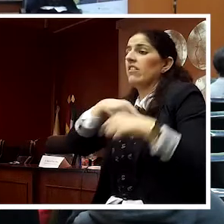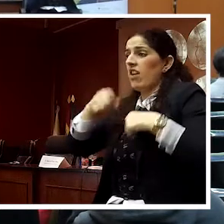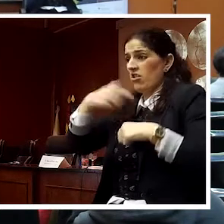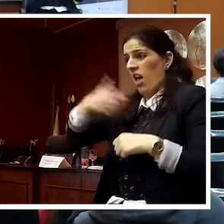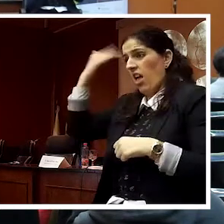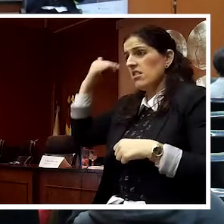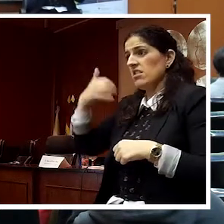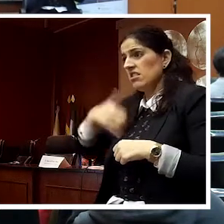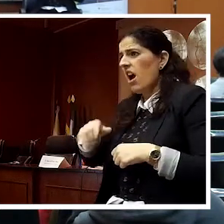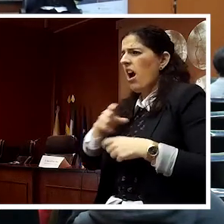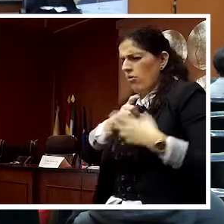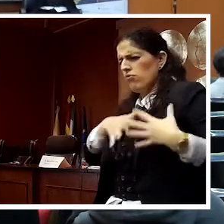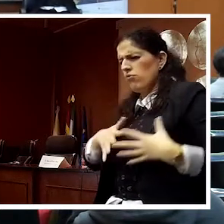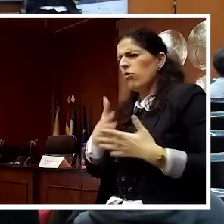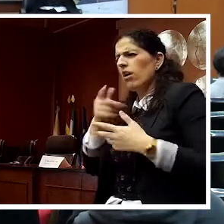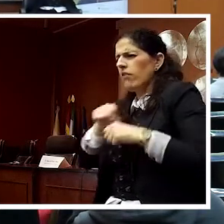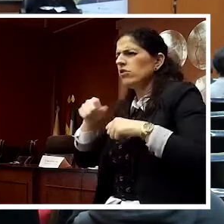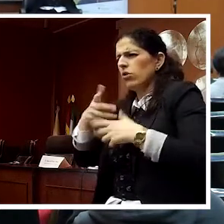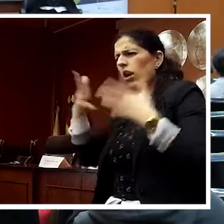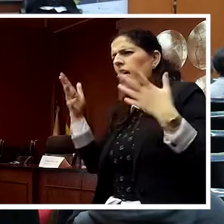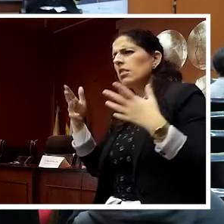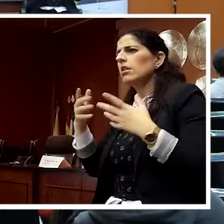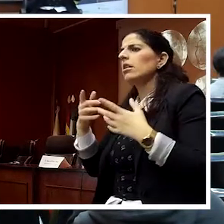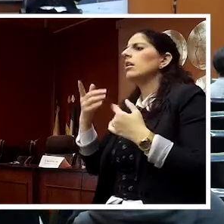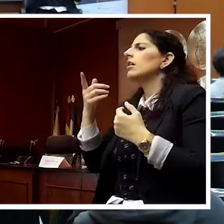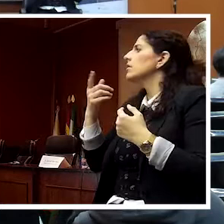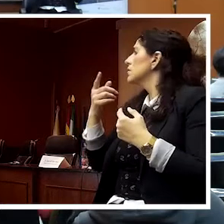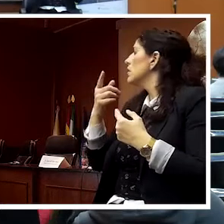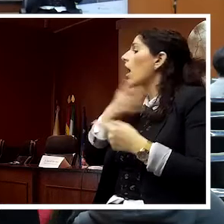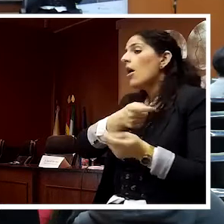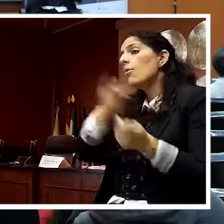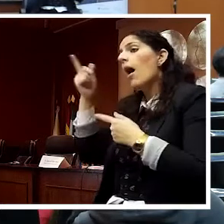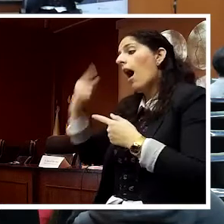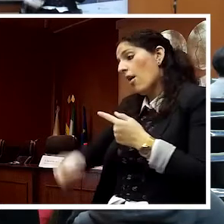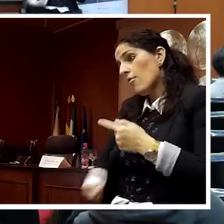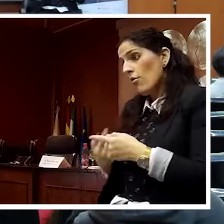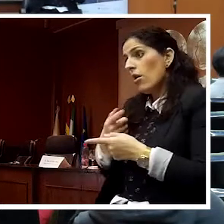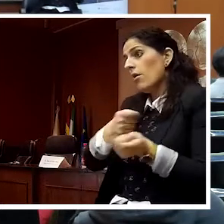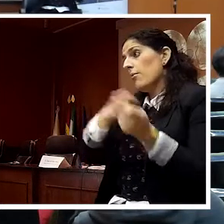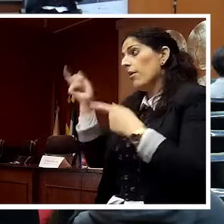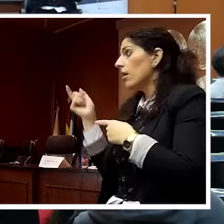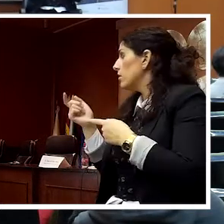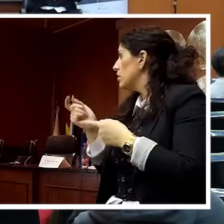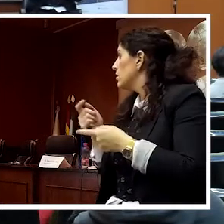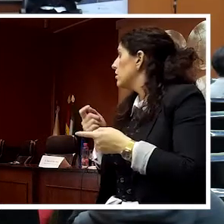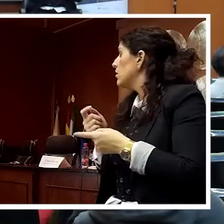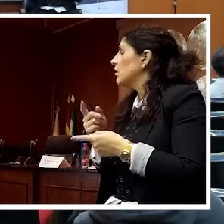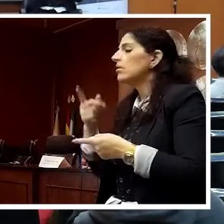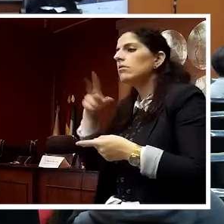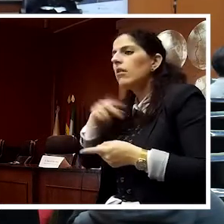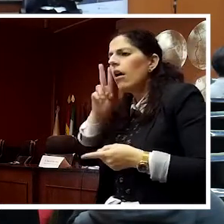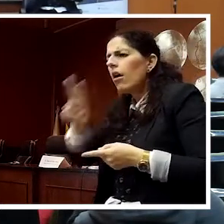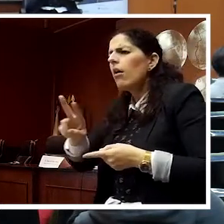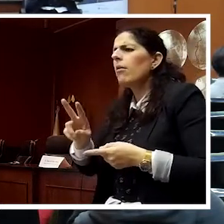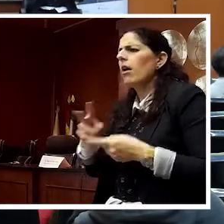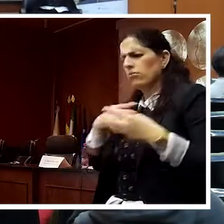anterior extenso que llega y pasa directamente al laboratorio de hemodinámica donde identificamos el